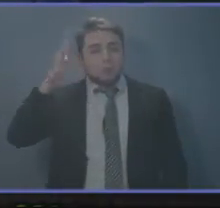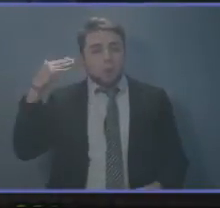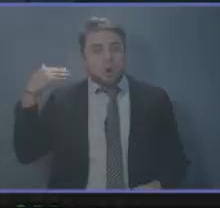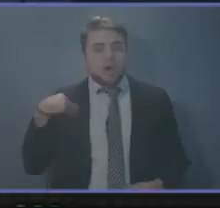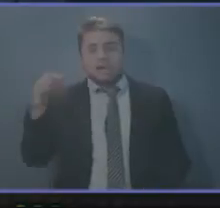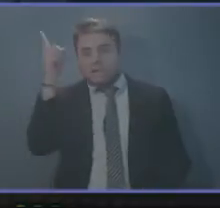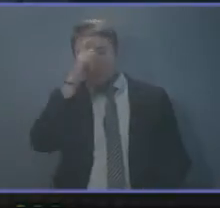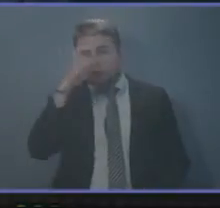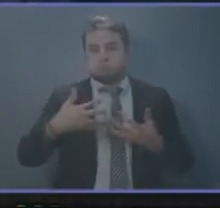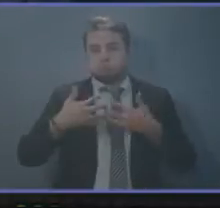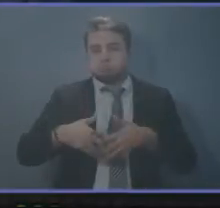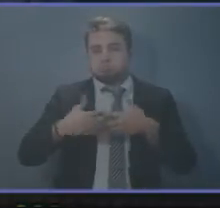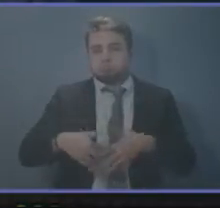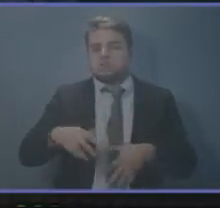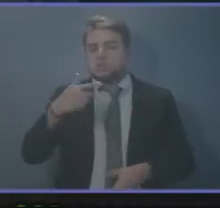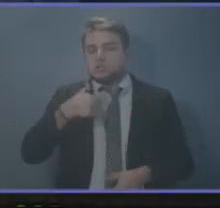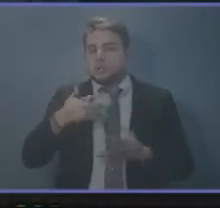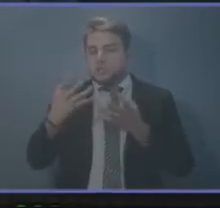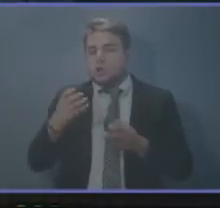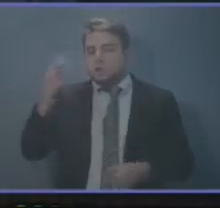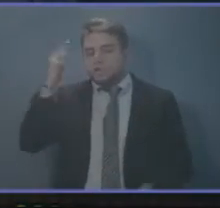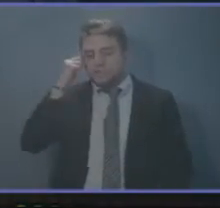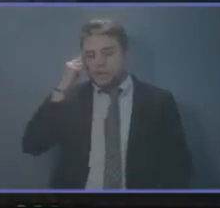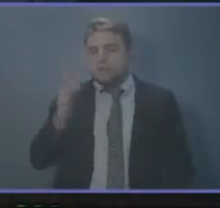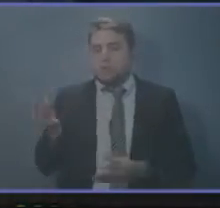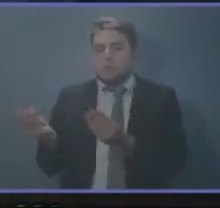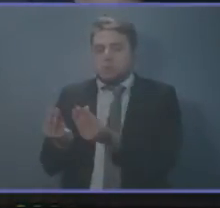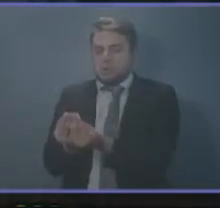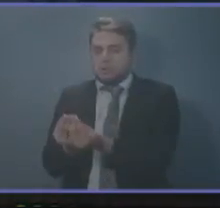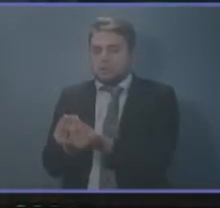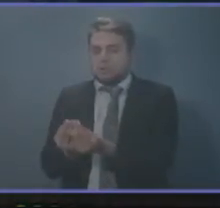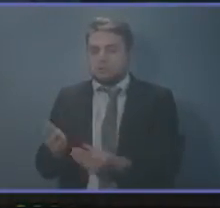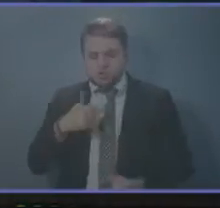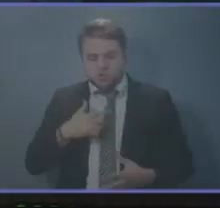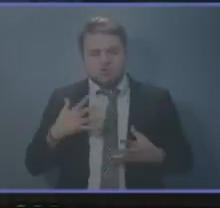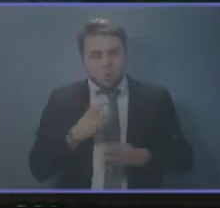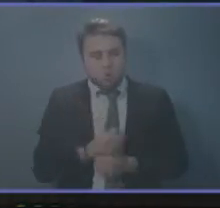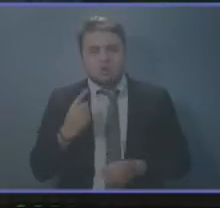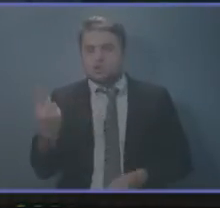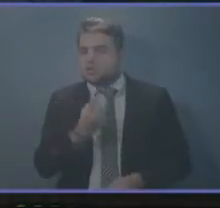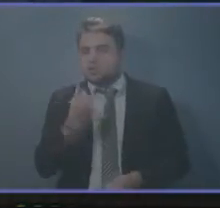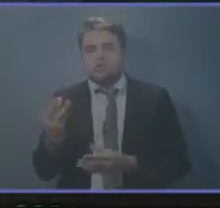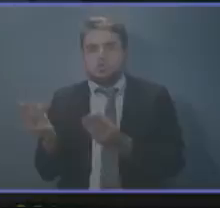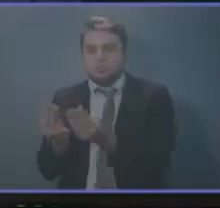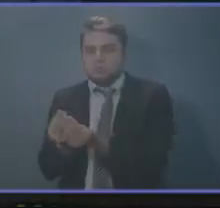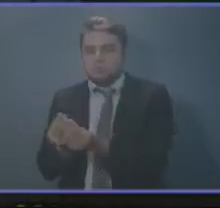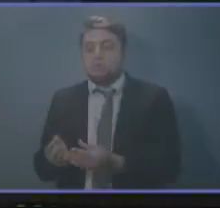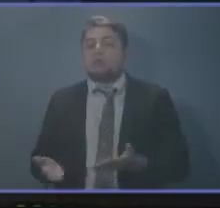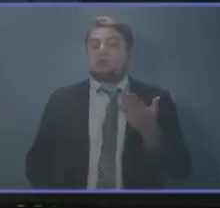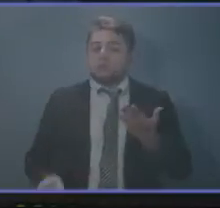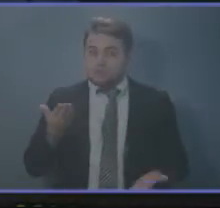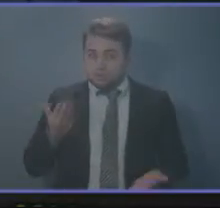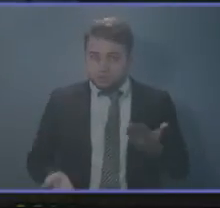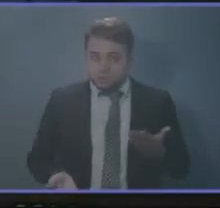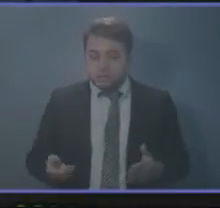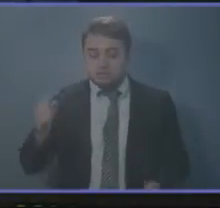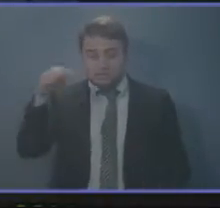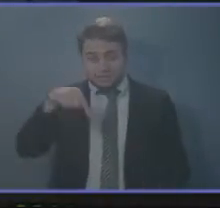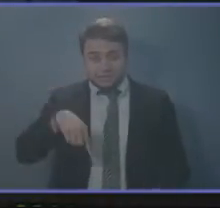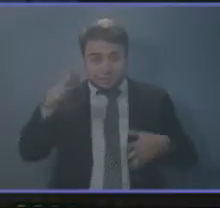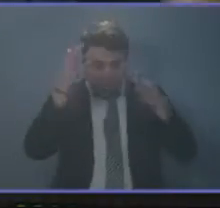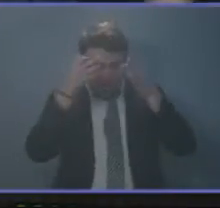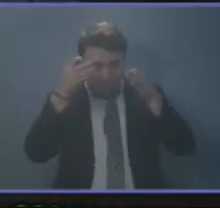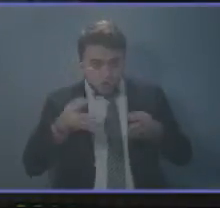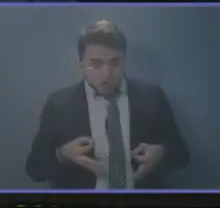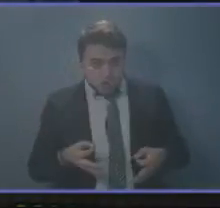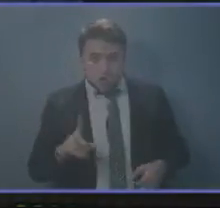dispuestos. Quiero pensar que son la minoría. Estoy seguro que son la minoría. Y quizás si este dictamen, presidente,